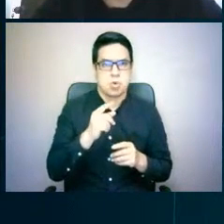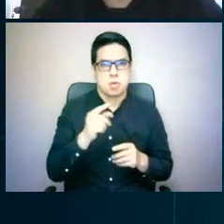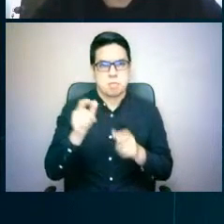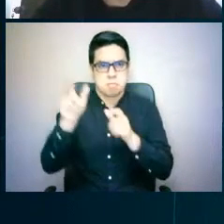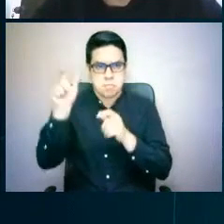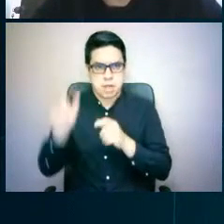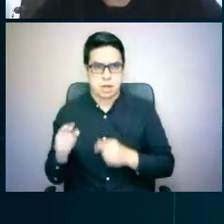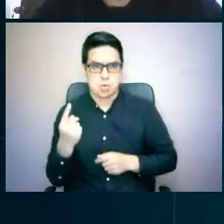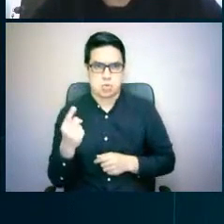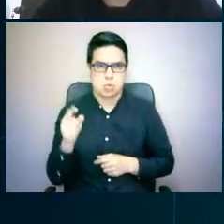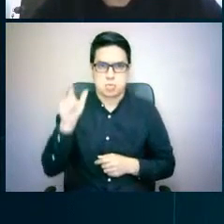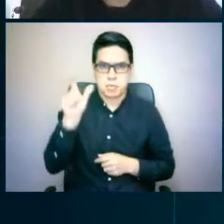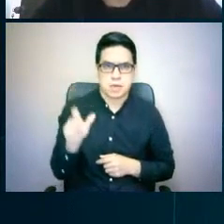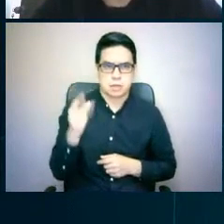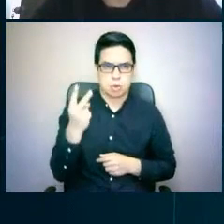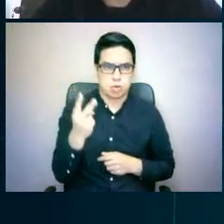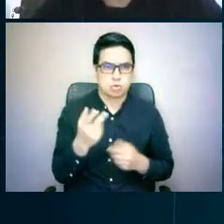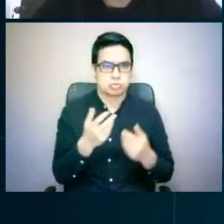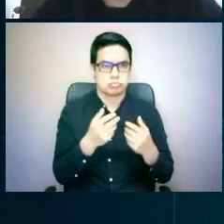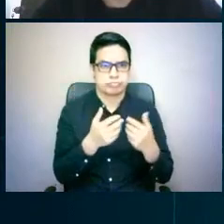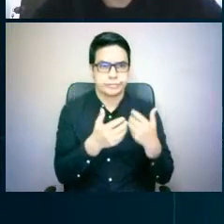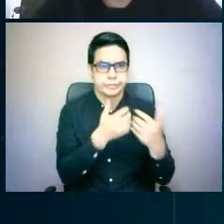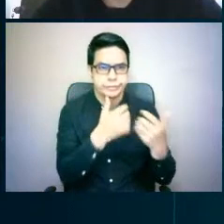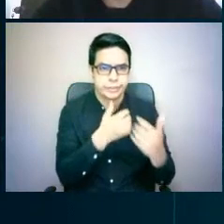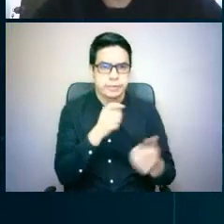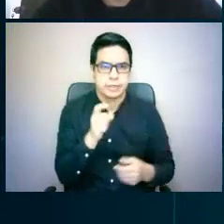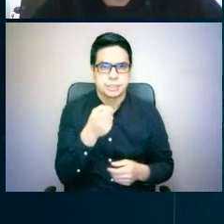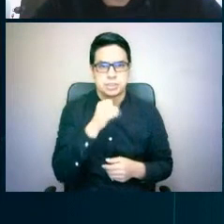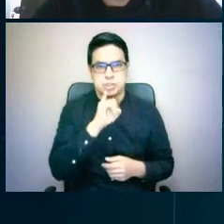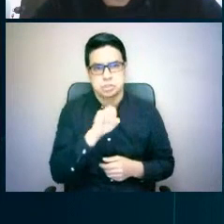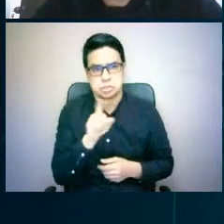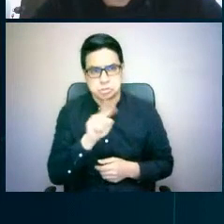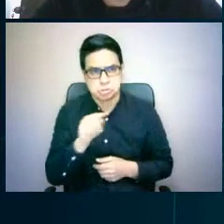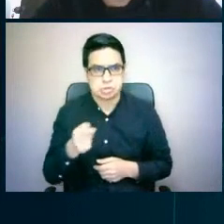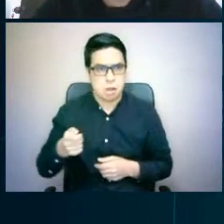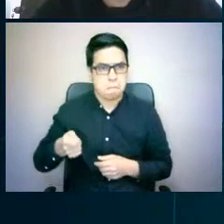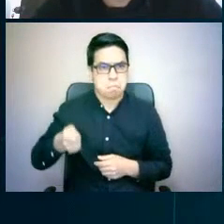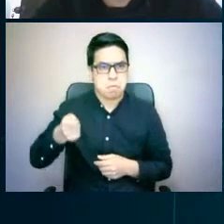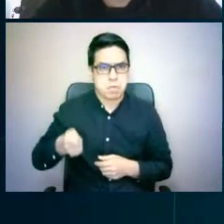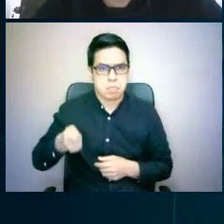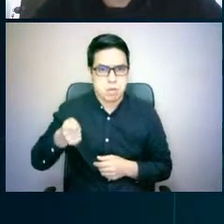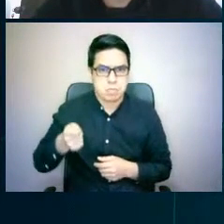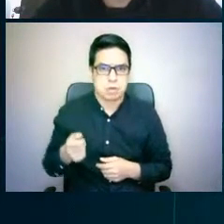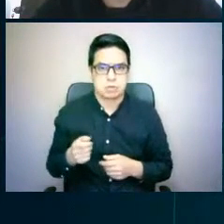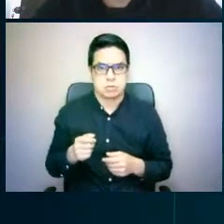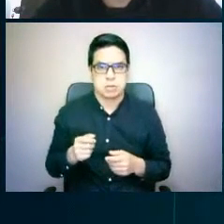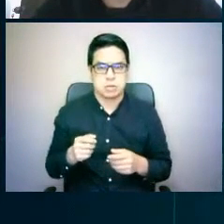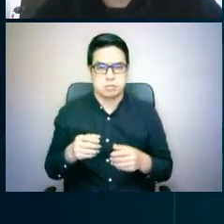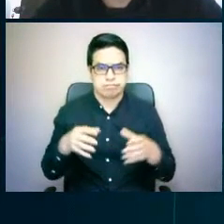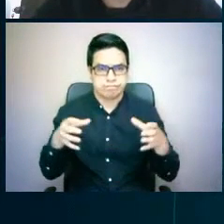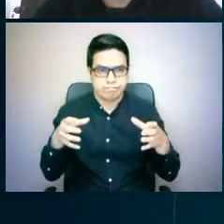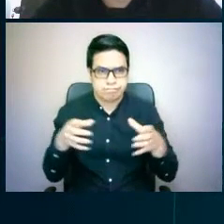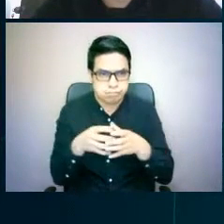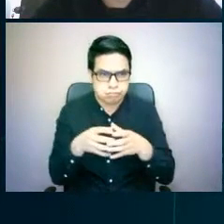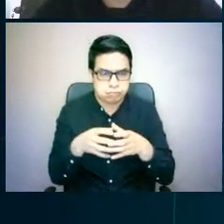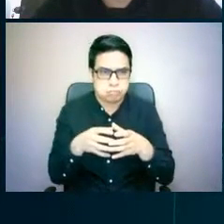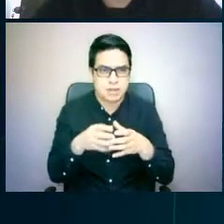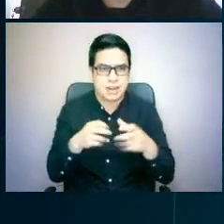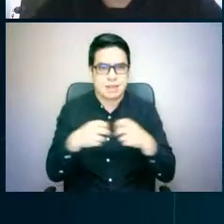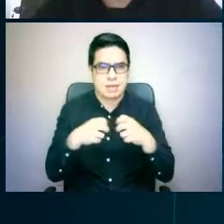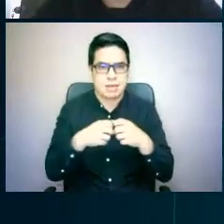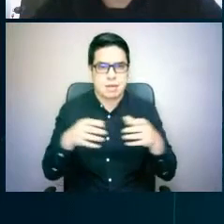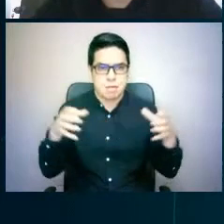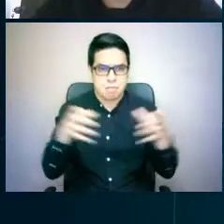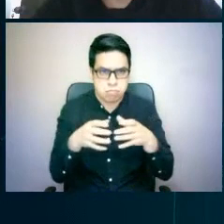la GIS, tendríamos el interruptor, los transformadores tanto de medida como